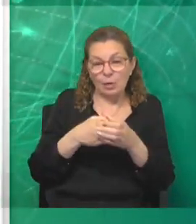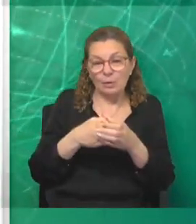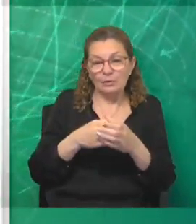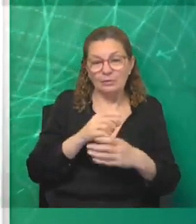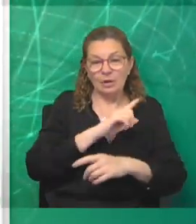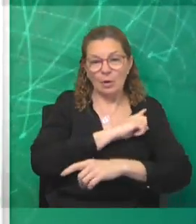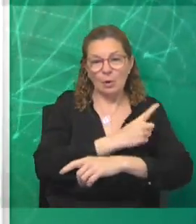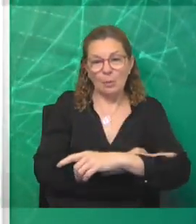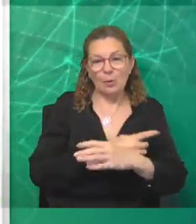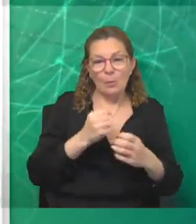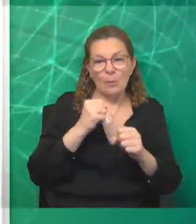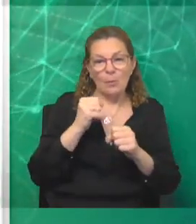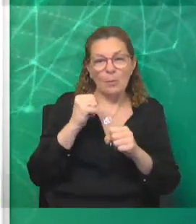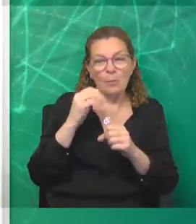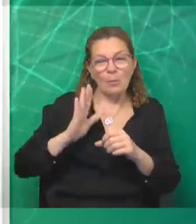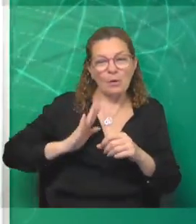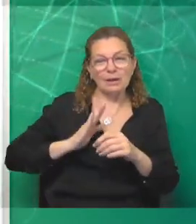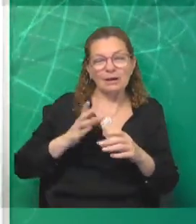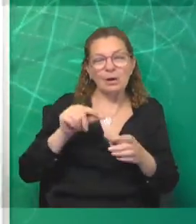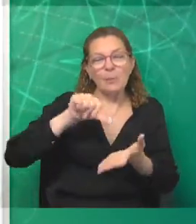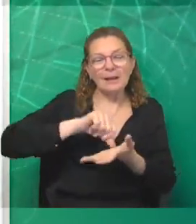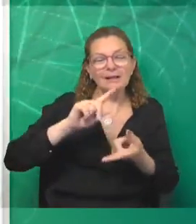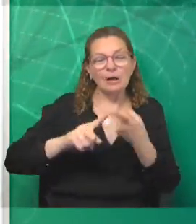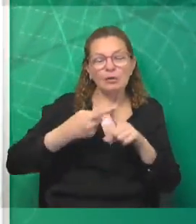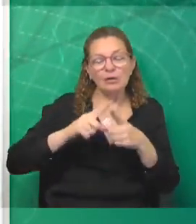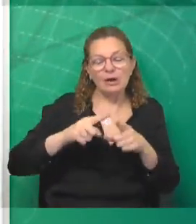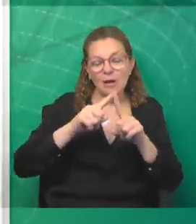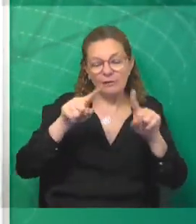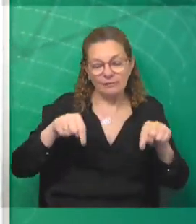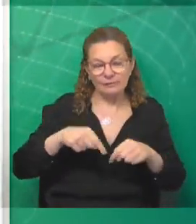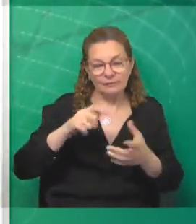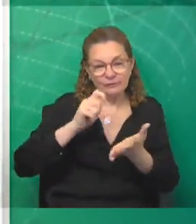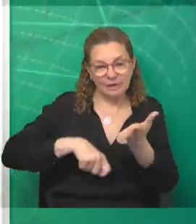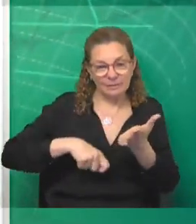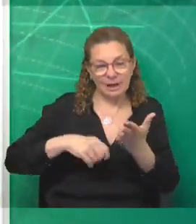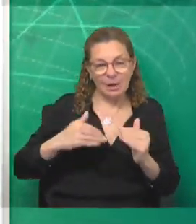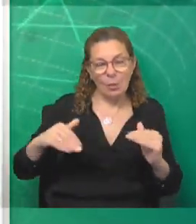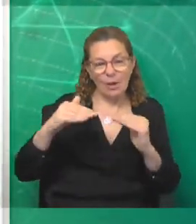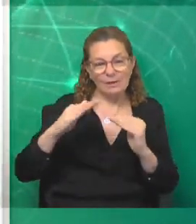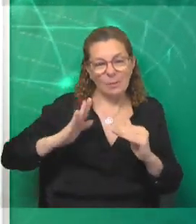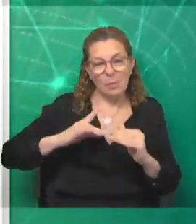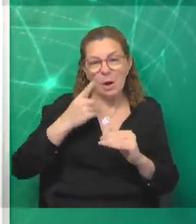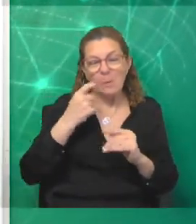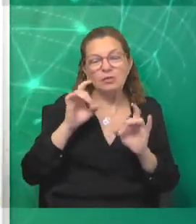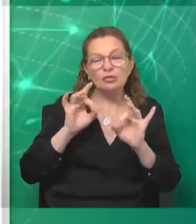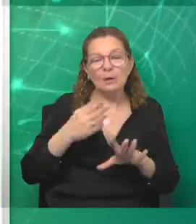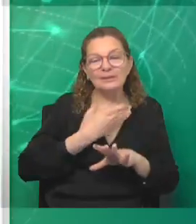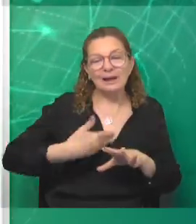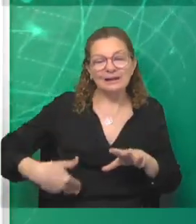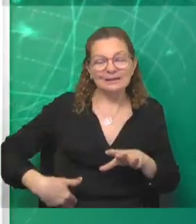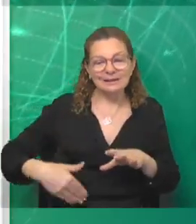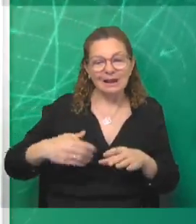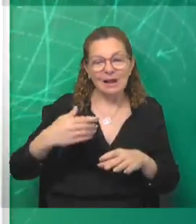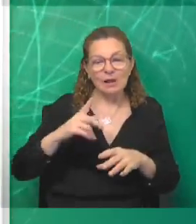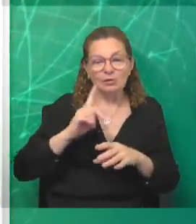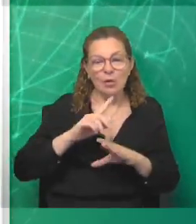las mujeres en las que los países participantes acordaron la firma de un documento sobre igualdad de género en el que solamente el gobierno argentino se opuso